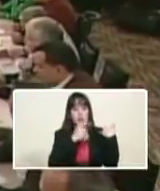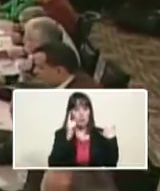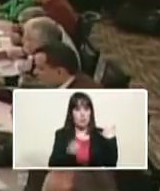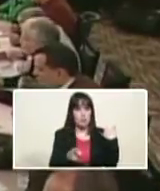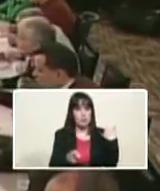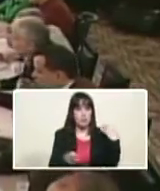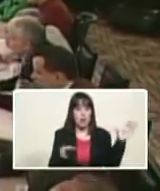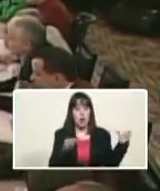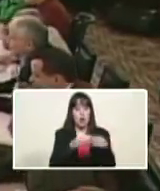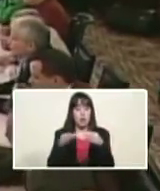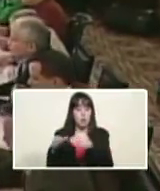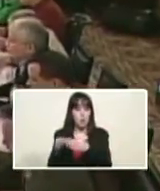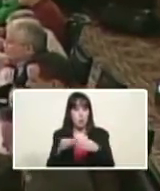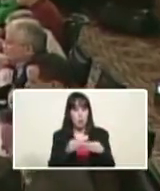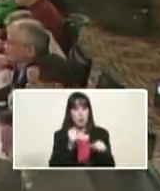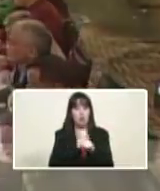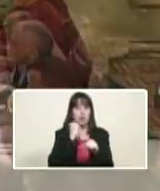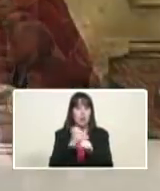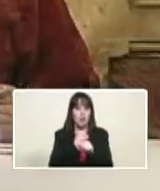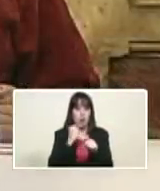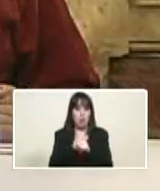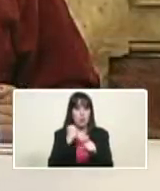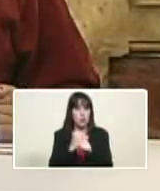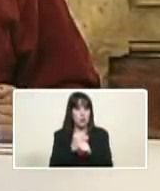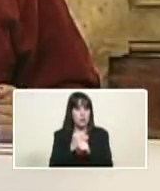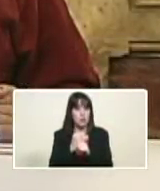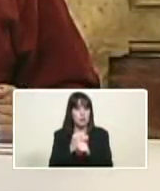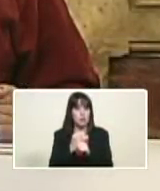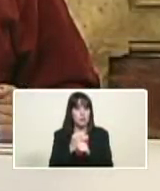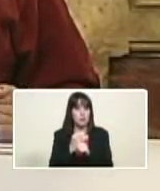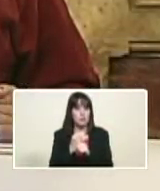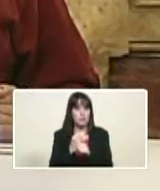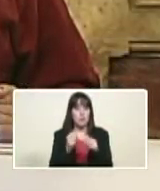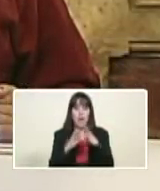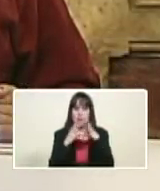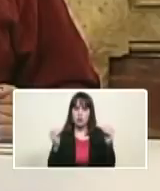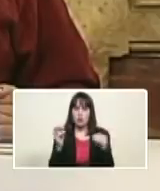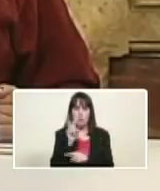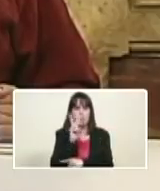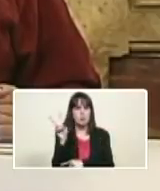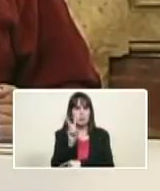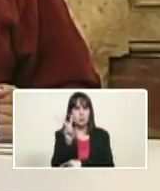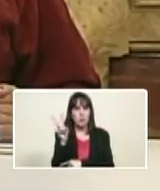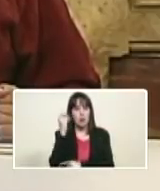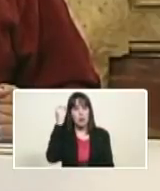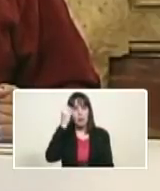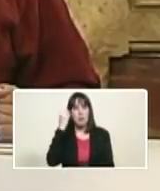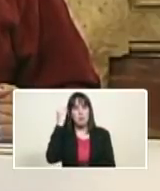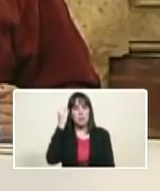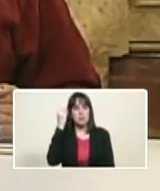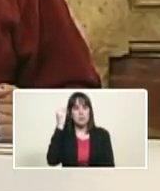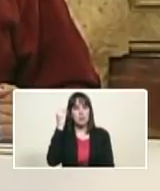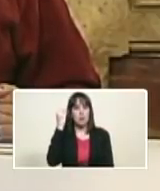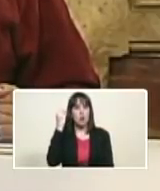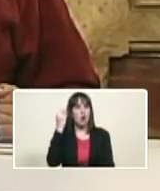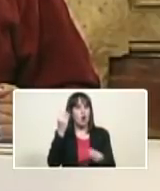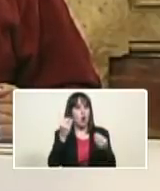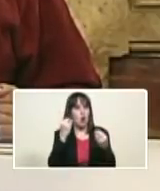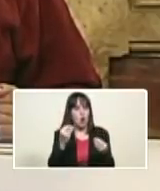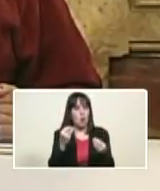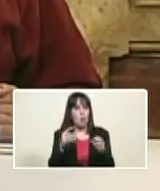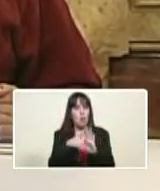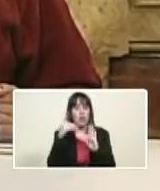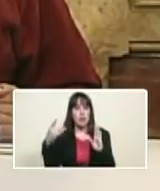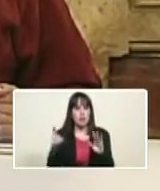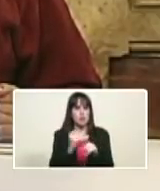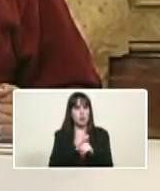a la clase obrera, a los trabajadores, a las trabajadoras, a toda Venezuela, que pensemos en los derechos laborales, en los derechos